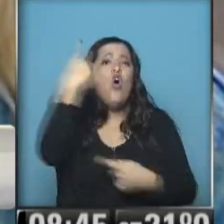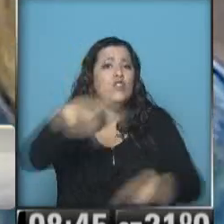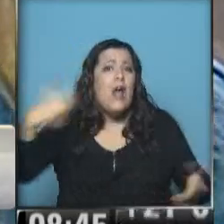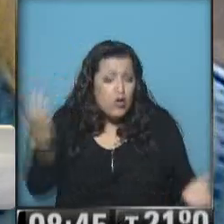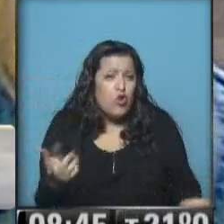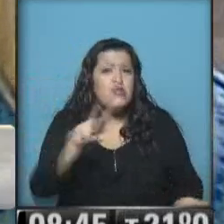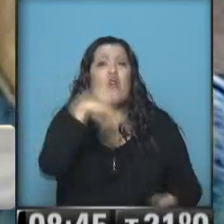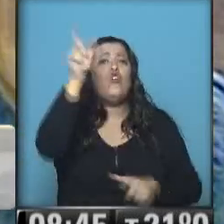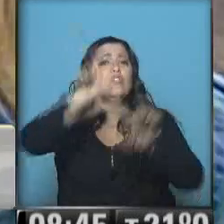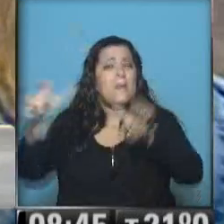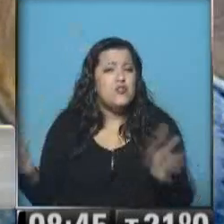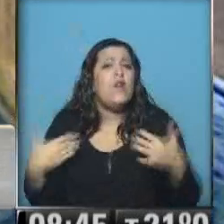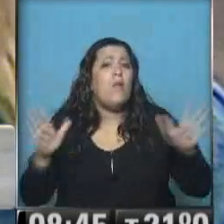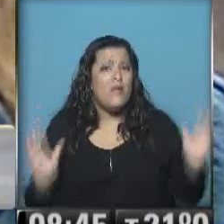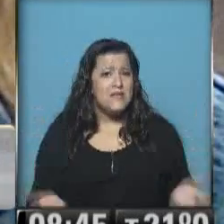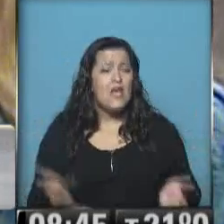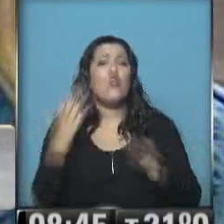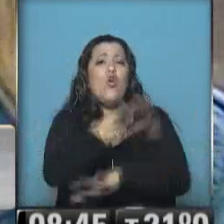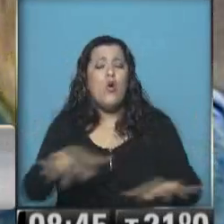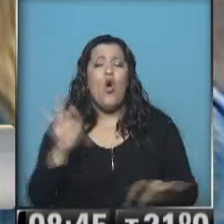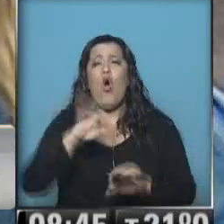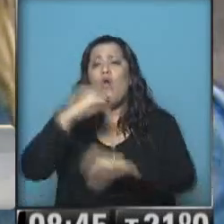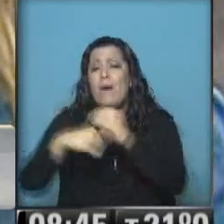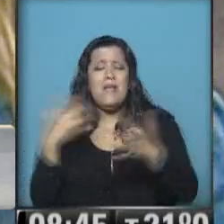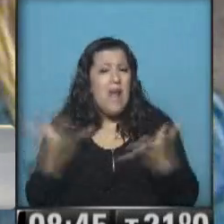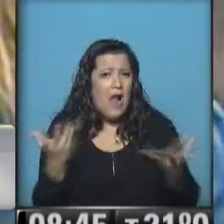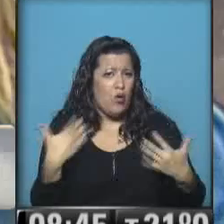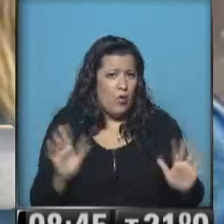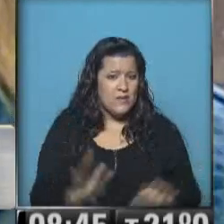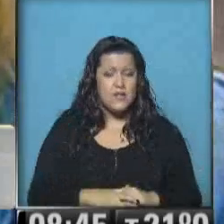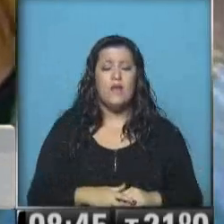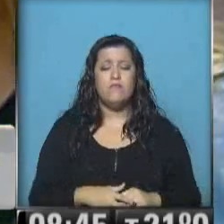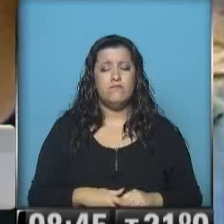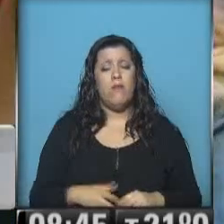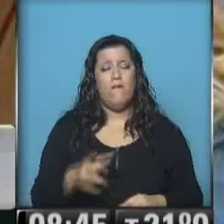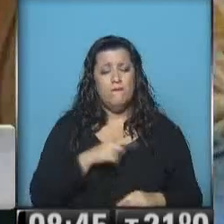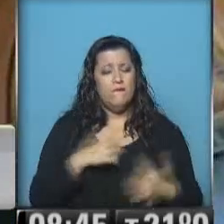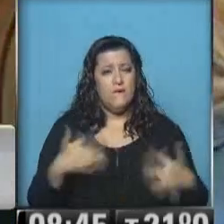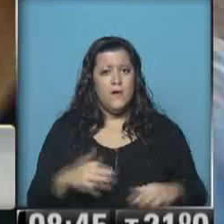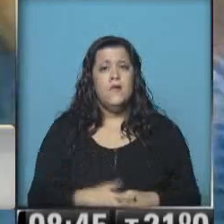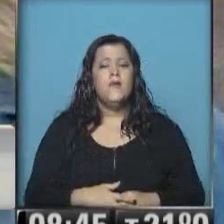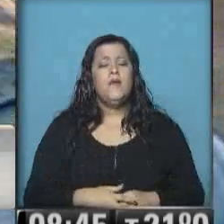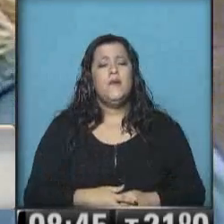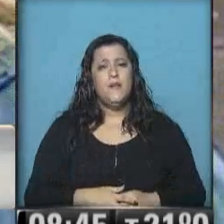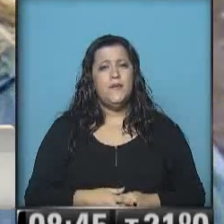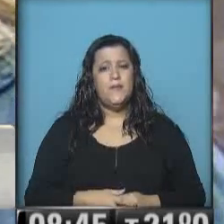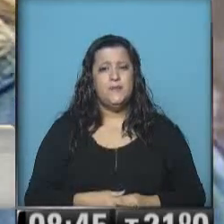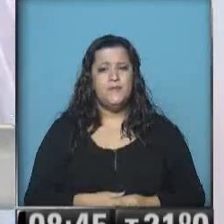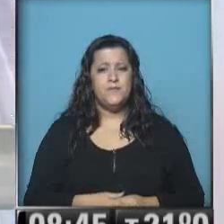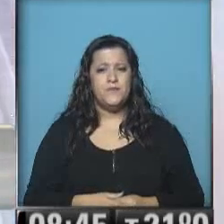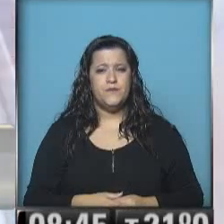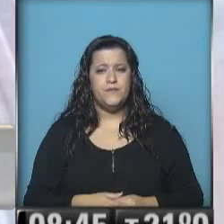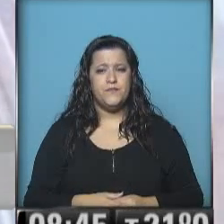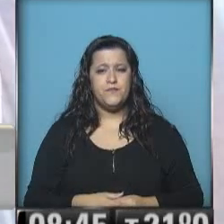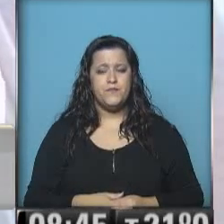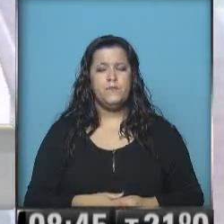con estas personas con otras criaturas con un familiar conmovedor que sus testimonios catarina lourdes alejandro catalina los escuche si se